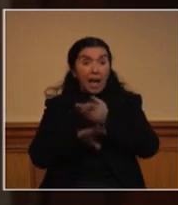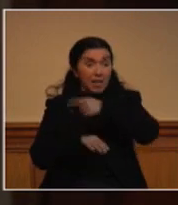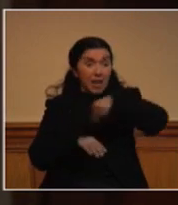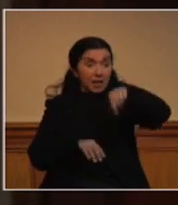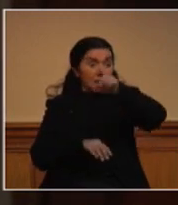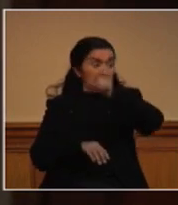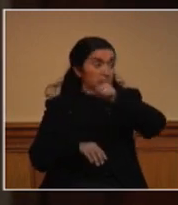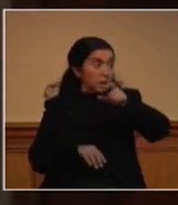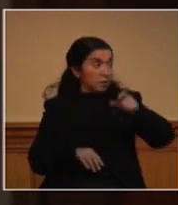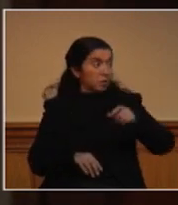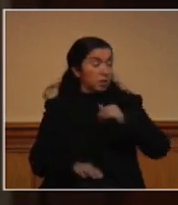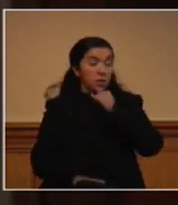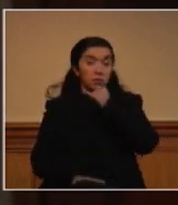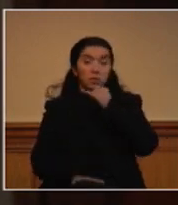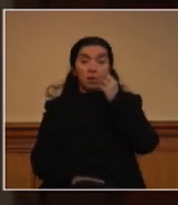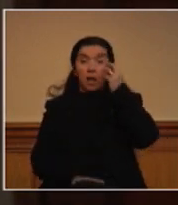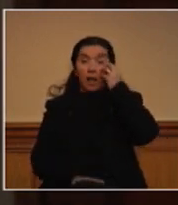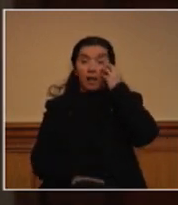¿Marcel?